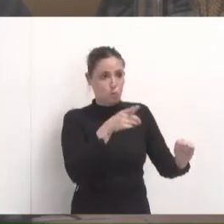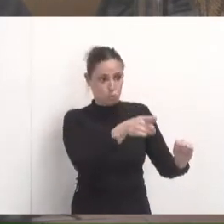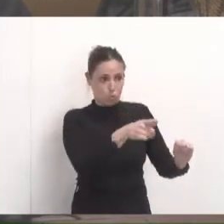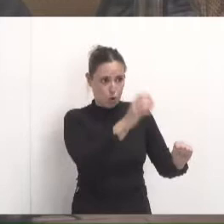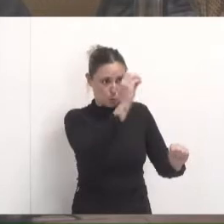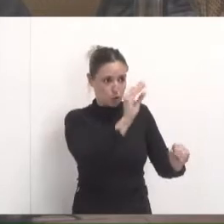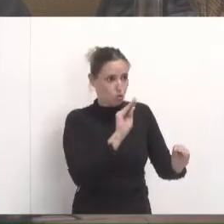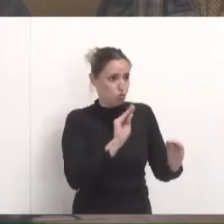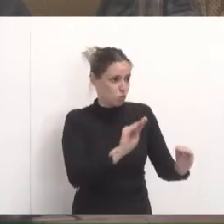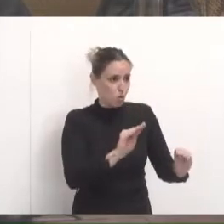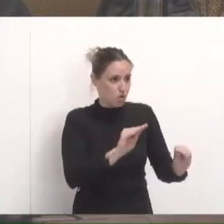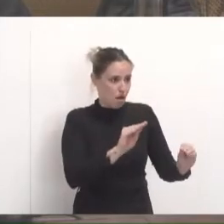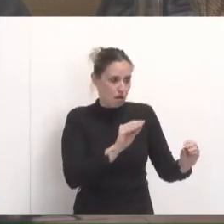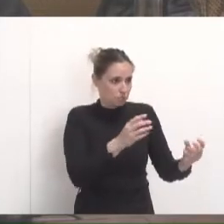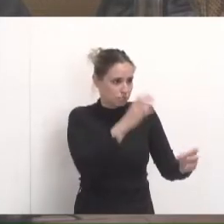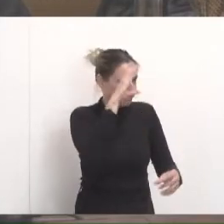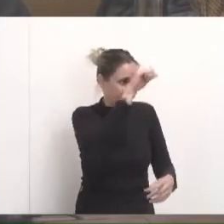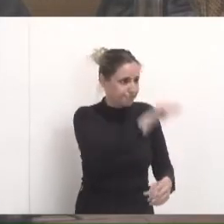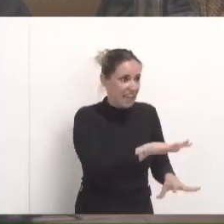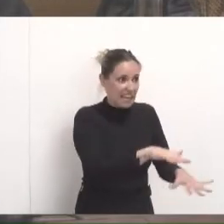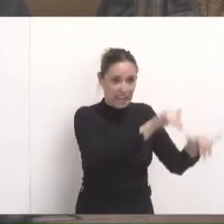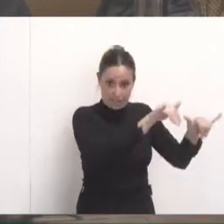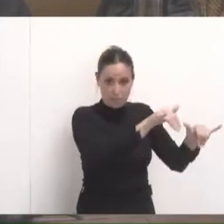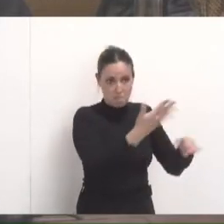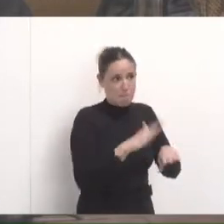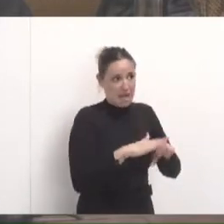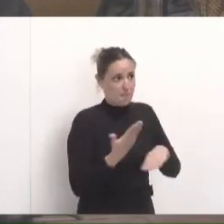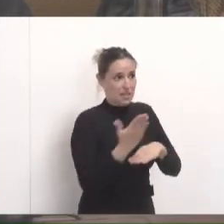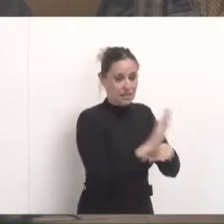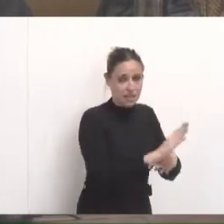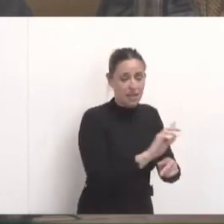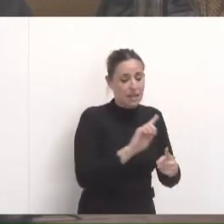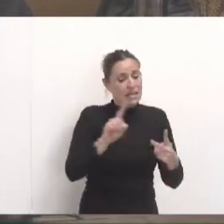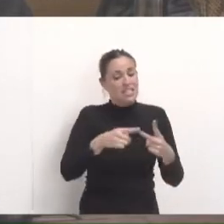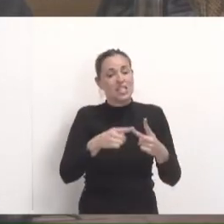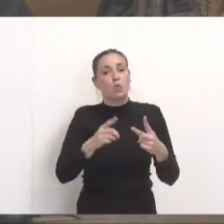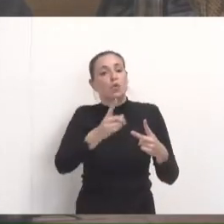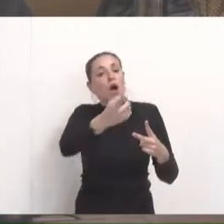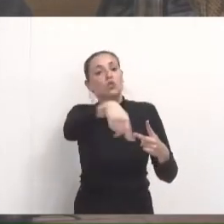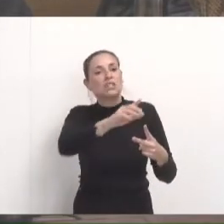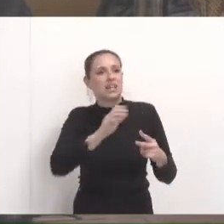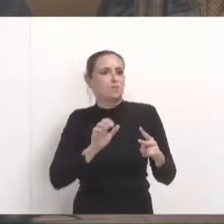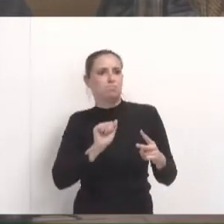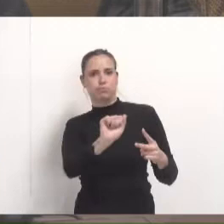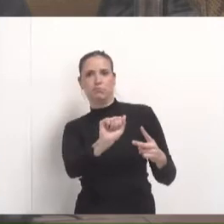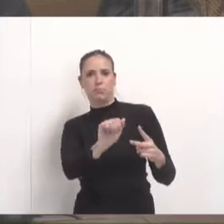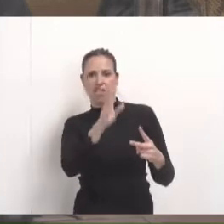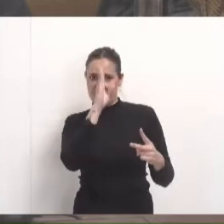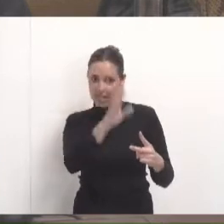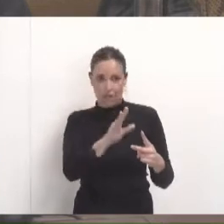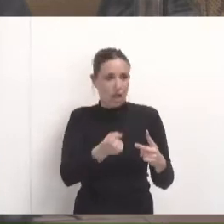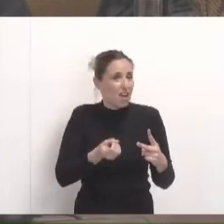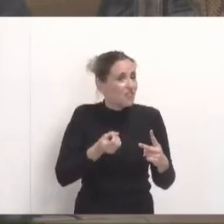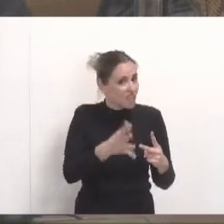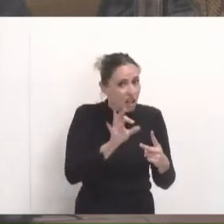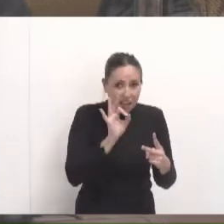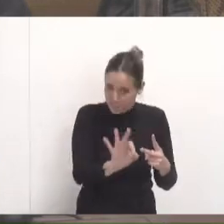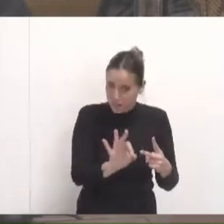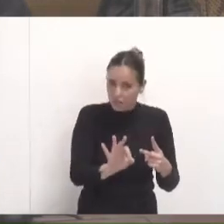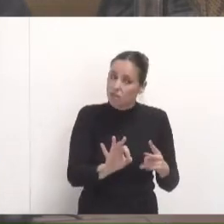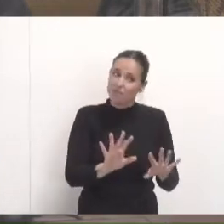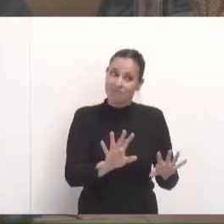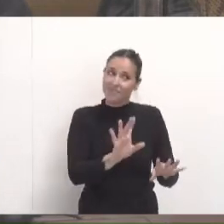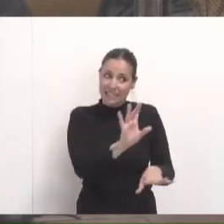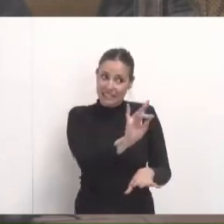La segunda la rechazan ustedes, así fue expresado, y así fue expresado por la... Sí, fue así, exactamente, señora Rivero, fue exactamente